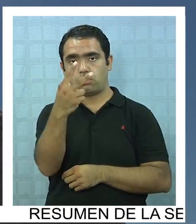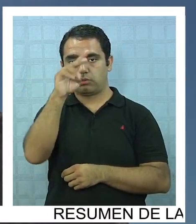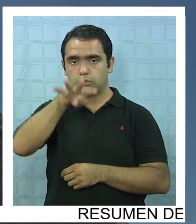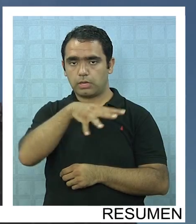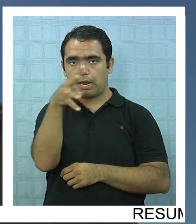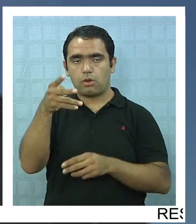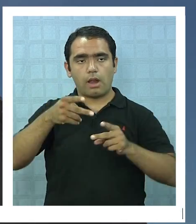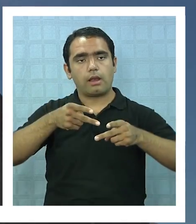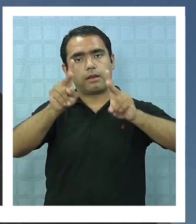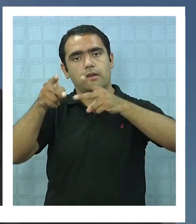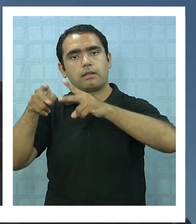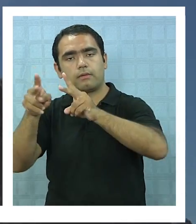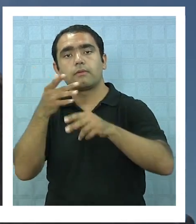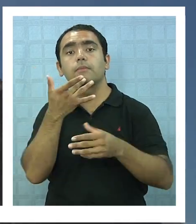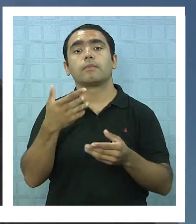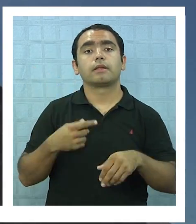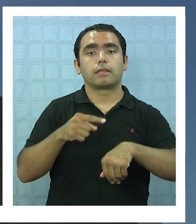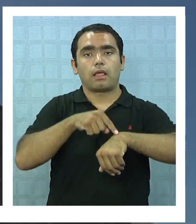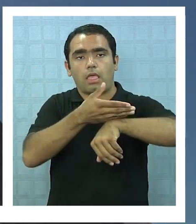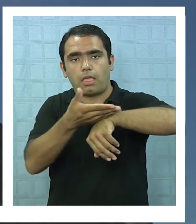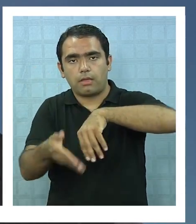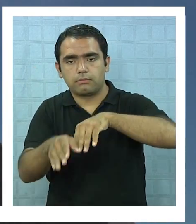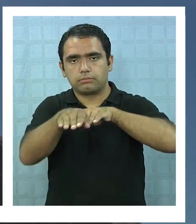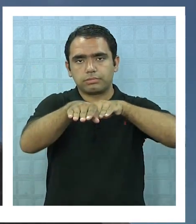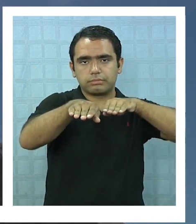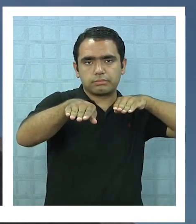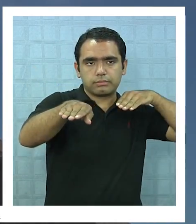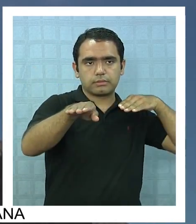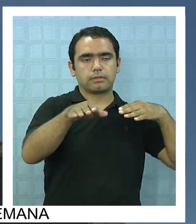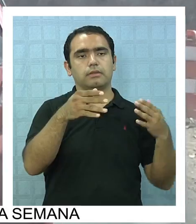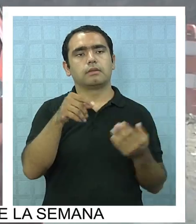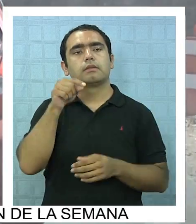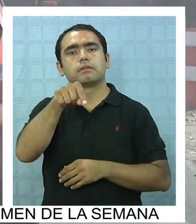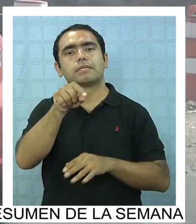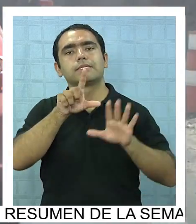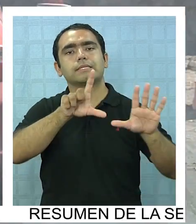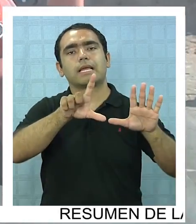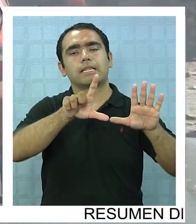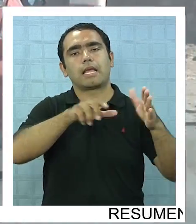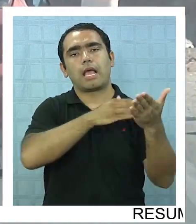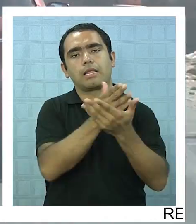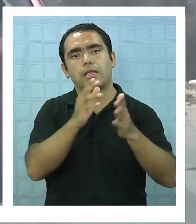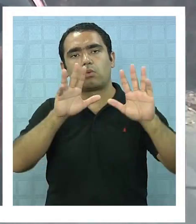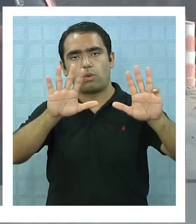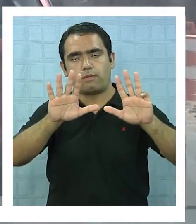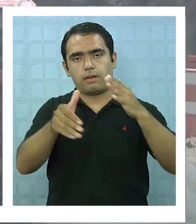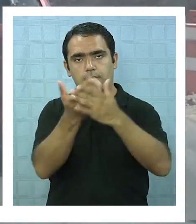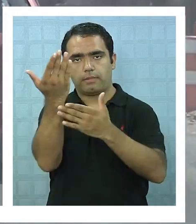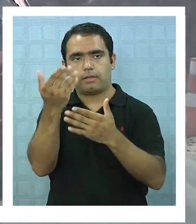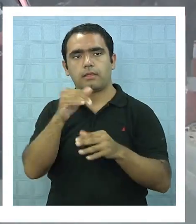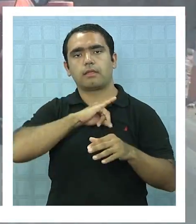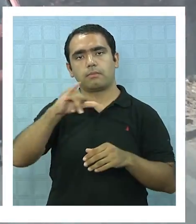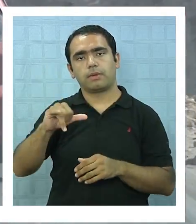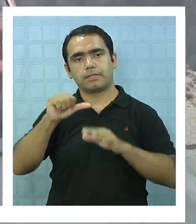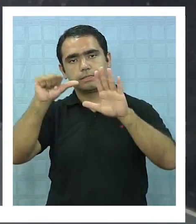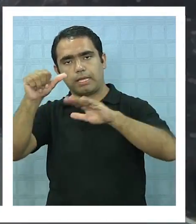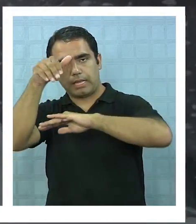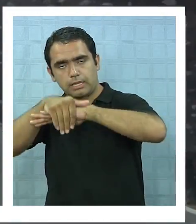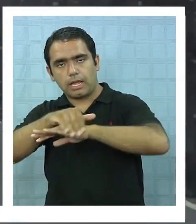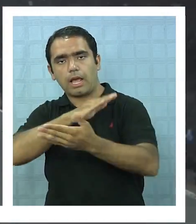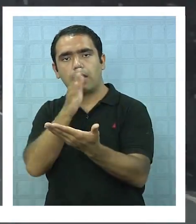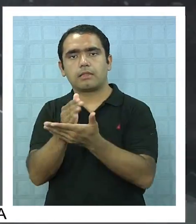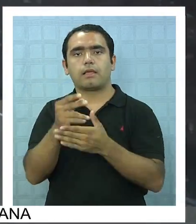horarios libres para evitar los atrasos en la circulación de los vehículos, de 7 a 9 por las mañanas y de 18 a